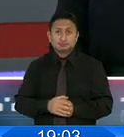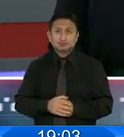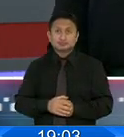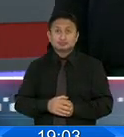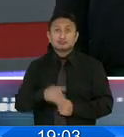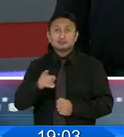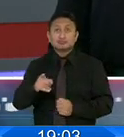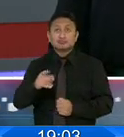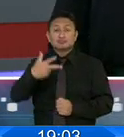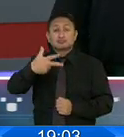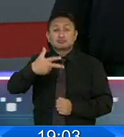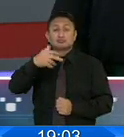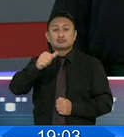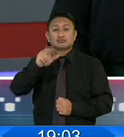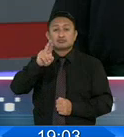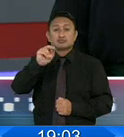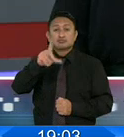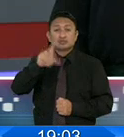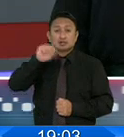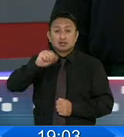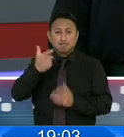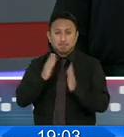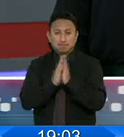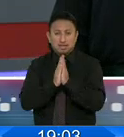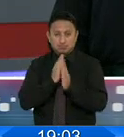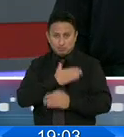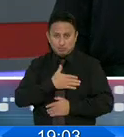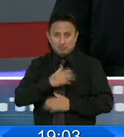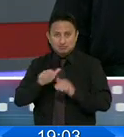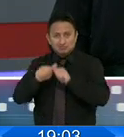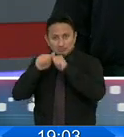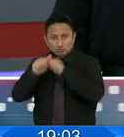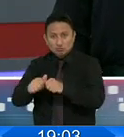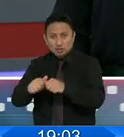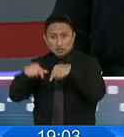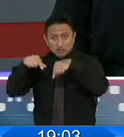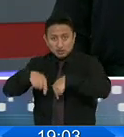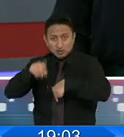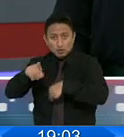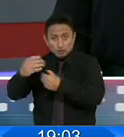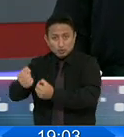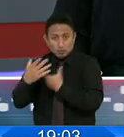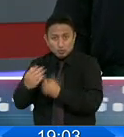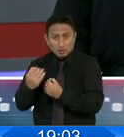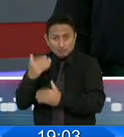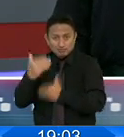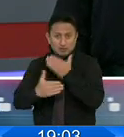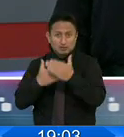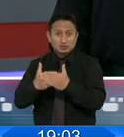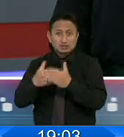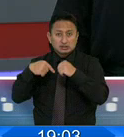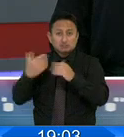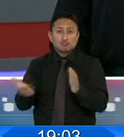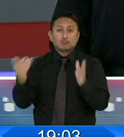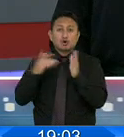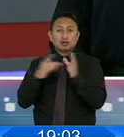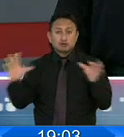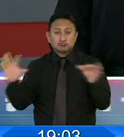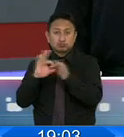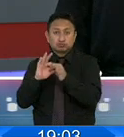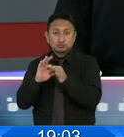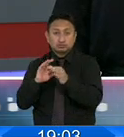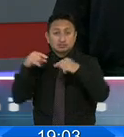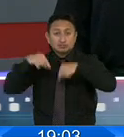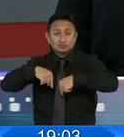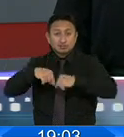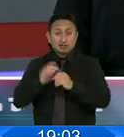Charlie Pisa, te pido que te mantengas ahí para que nos puedas dar esa información más adelante. Nos enlazaremos contigo cuando culmine